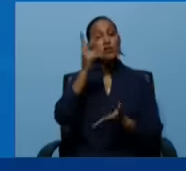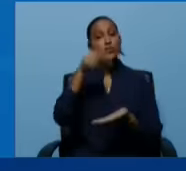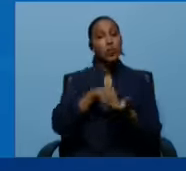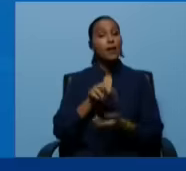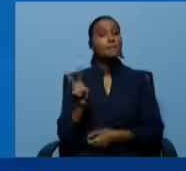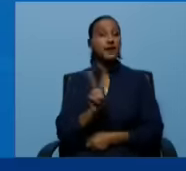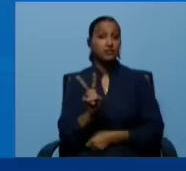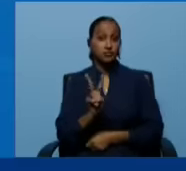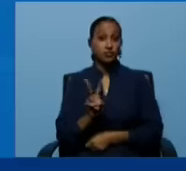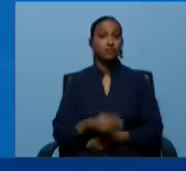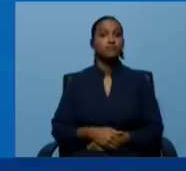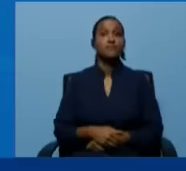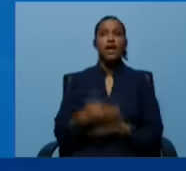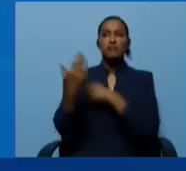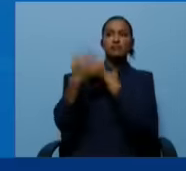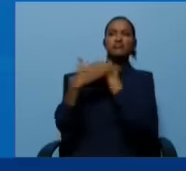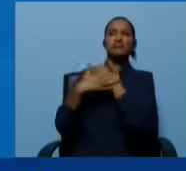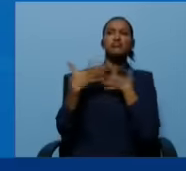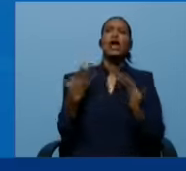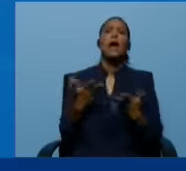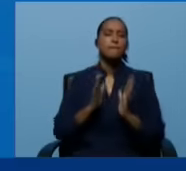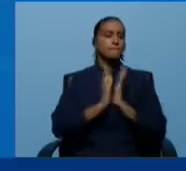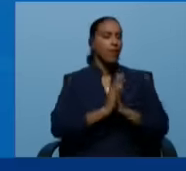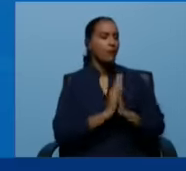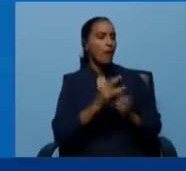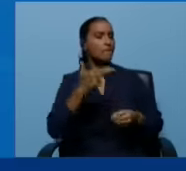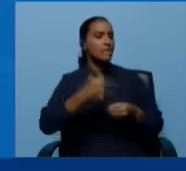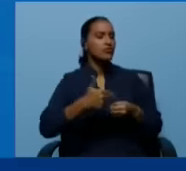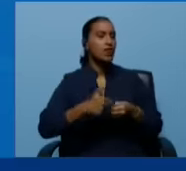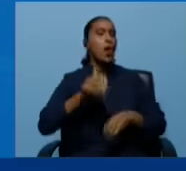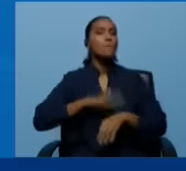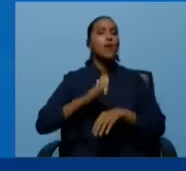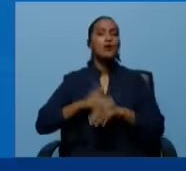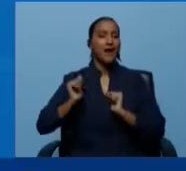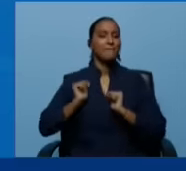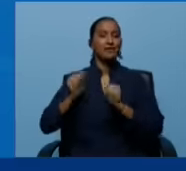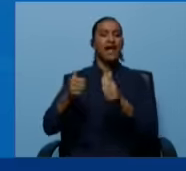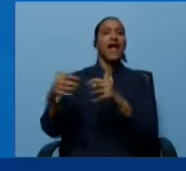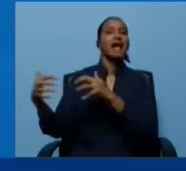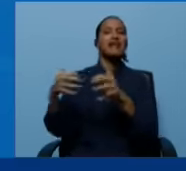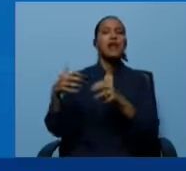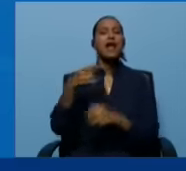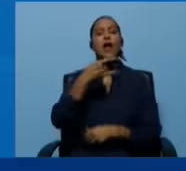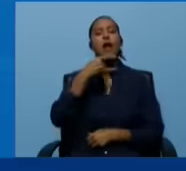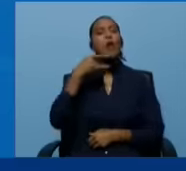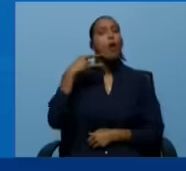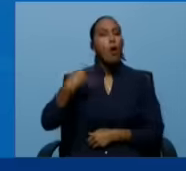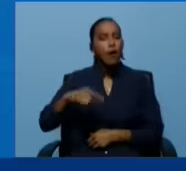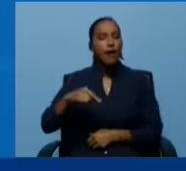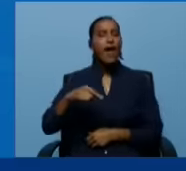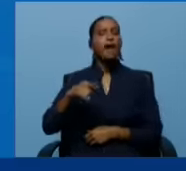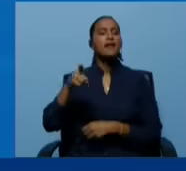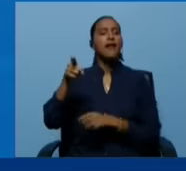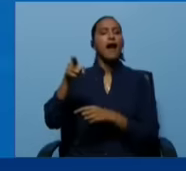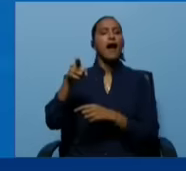para pedirle a Venezuela petróleo, porque había arrancado la guerra de Ucrania contra Rusia.